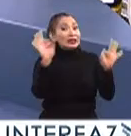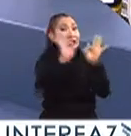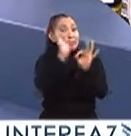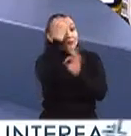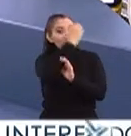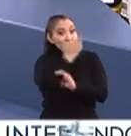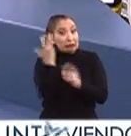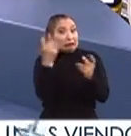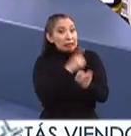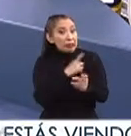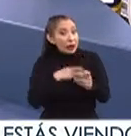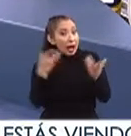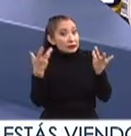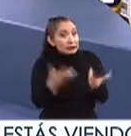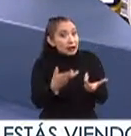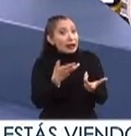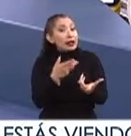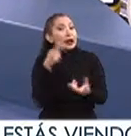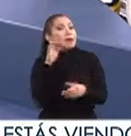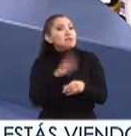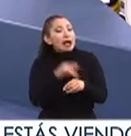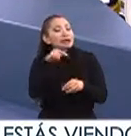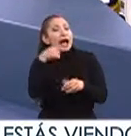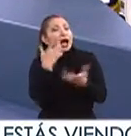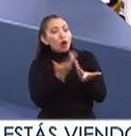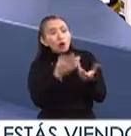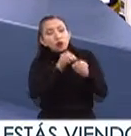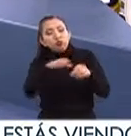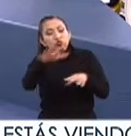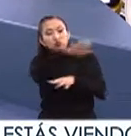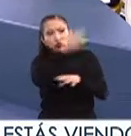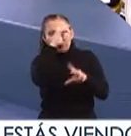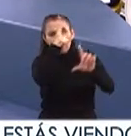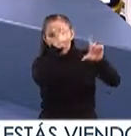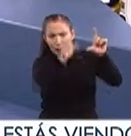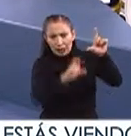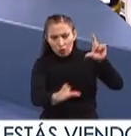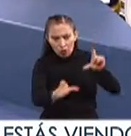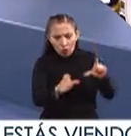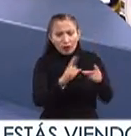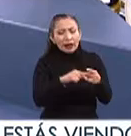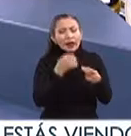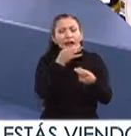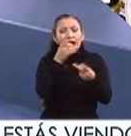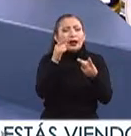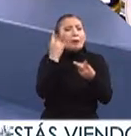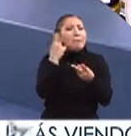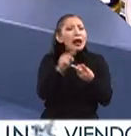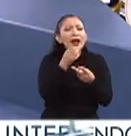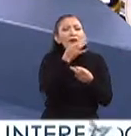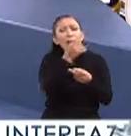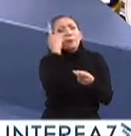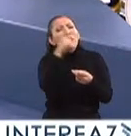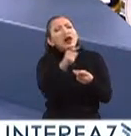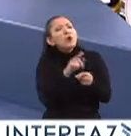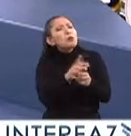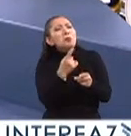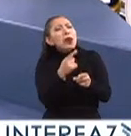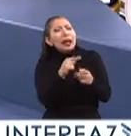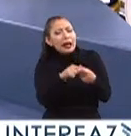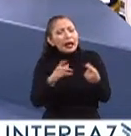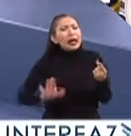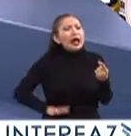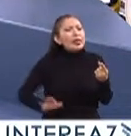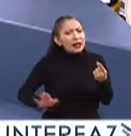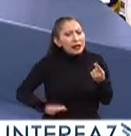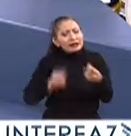de la evaluación educativa, particularmente de la que se realiza a gran escala en el país, informar cuál es su sentido, sus características,